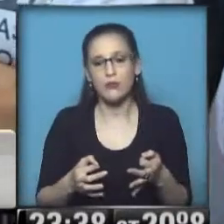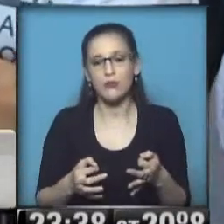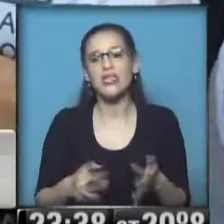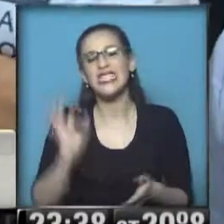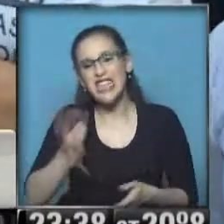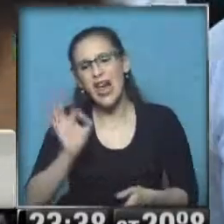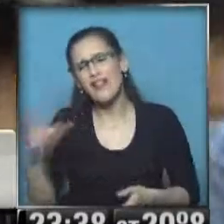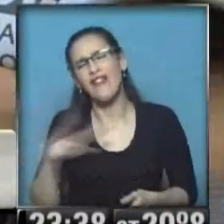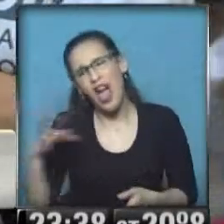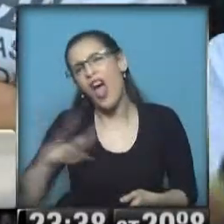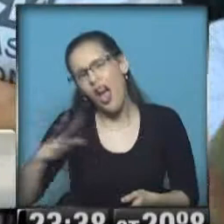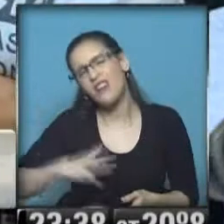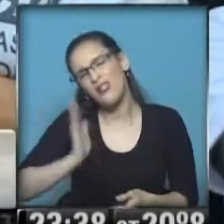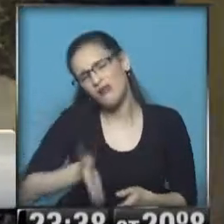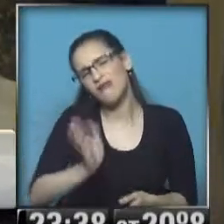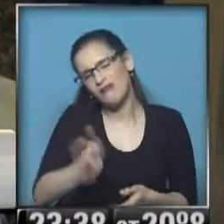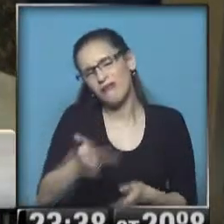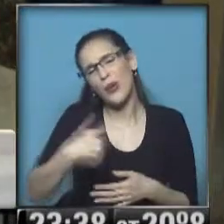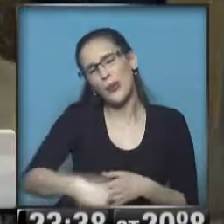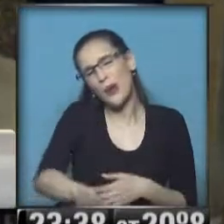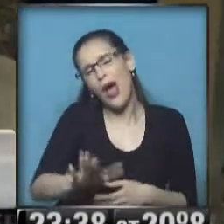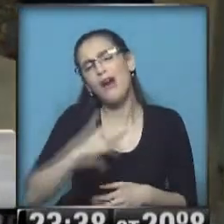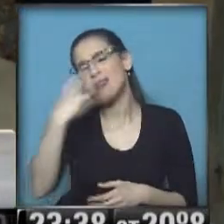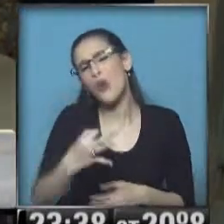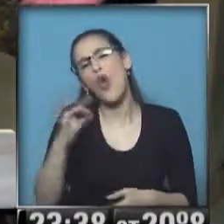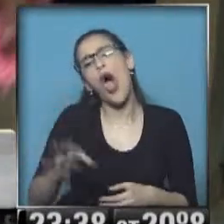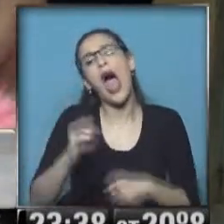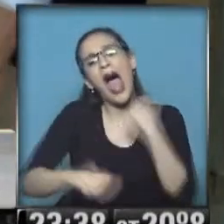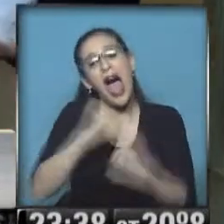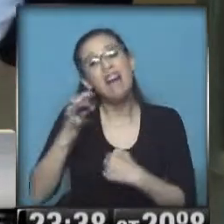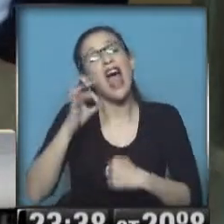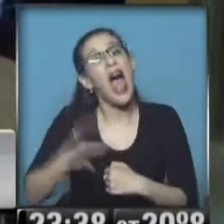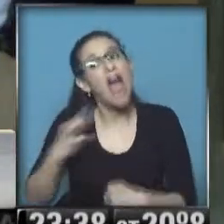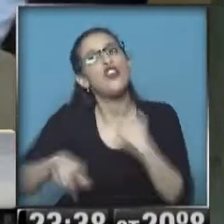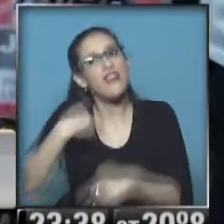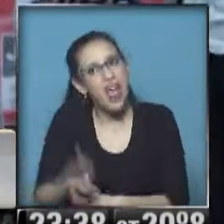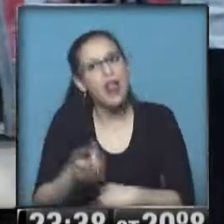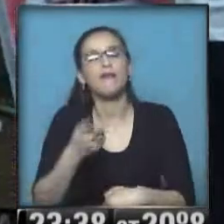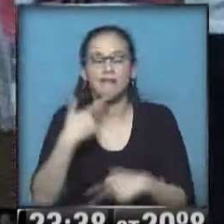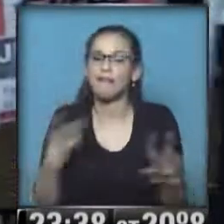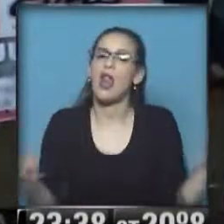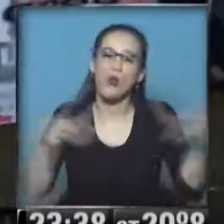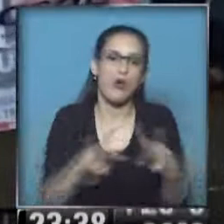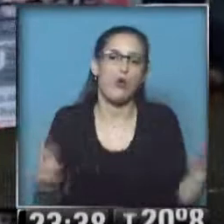que falta mucho y calculamos que hasta el próximo año seguiremos en audiencias.